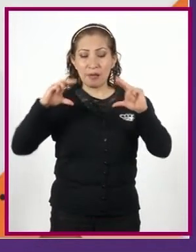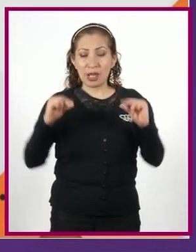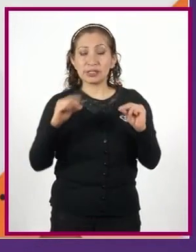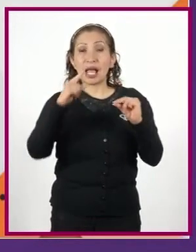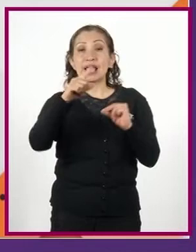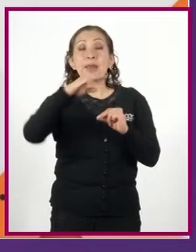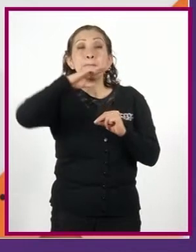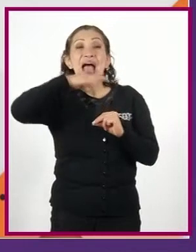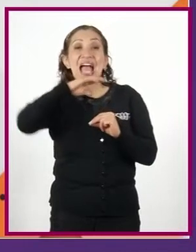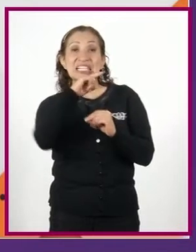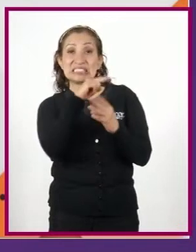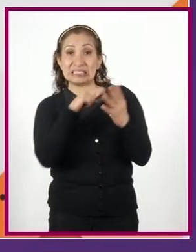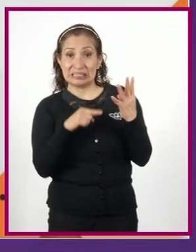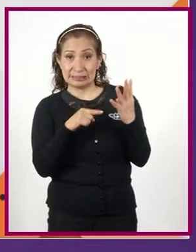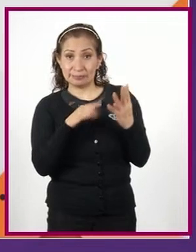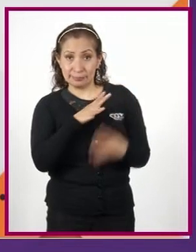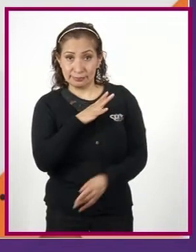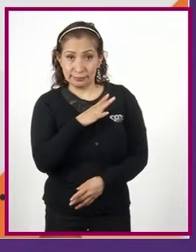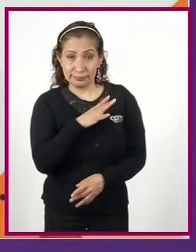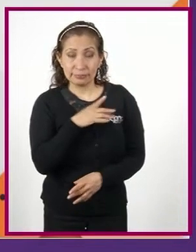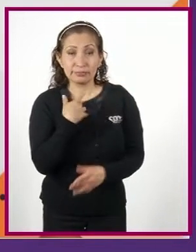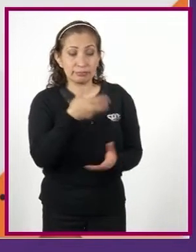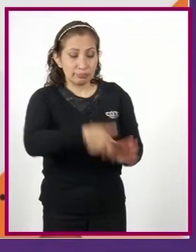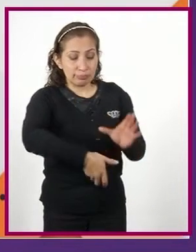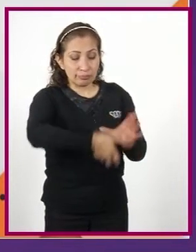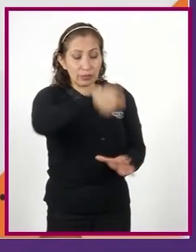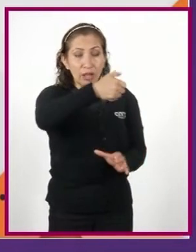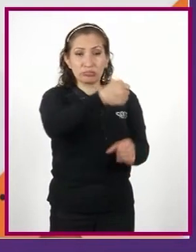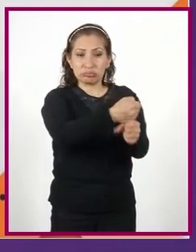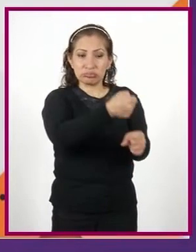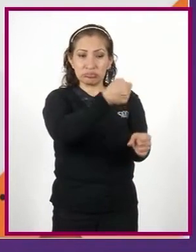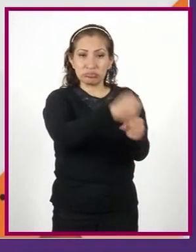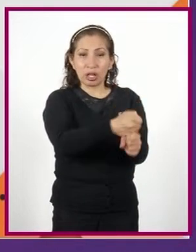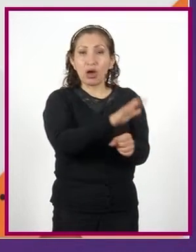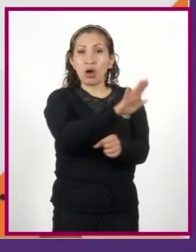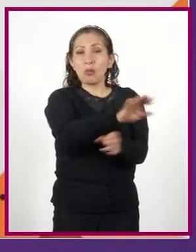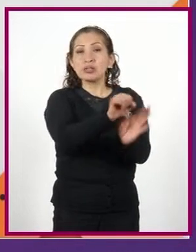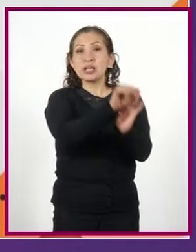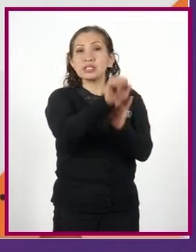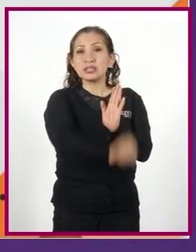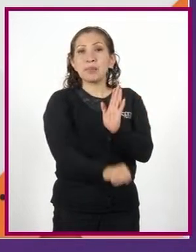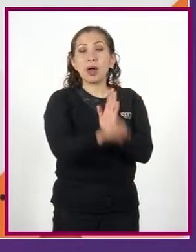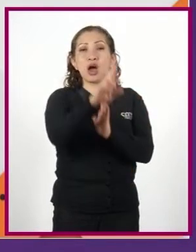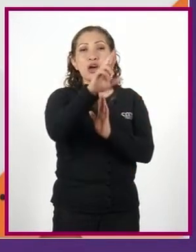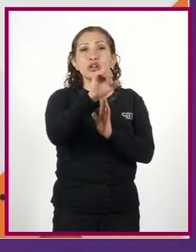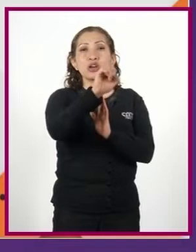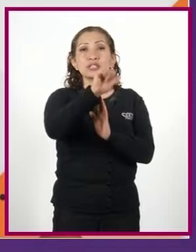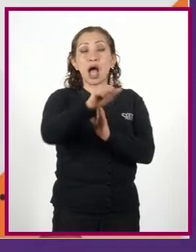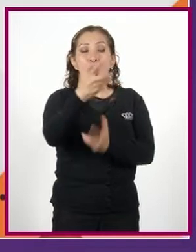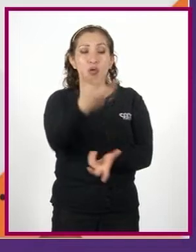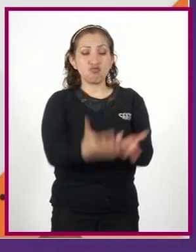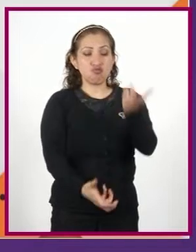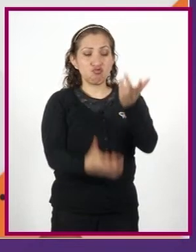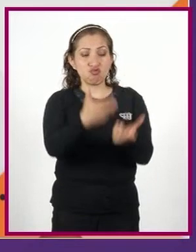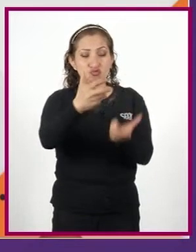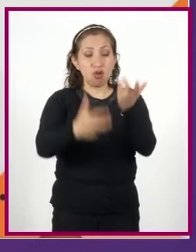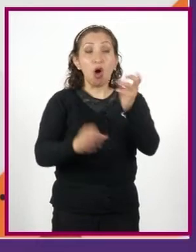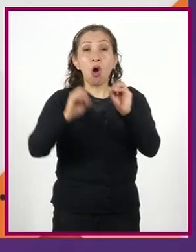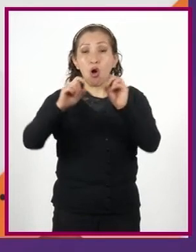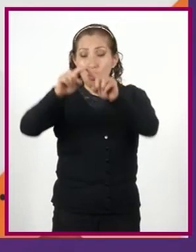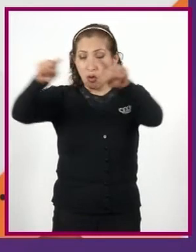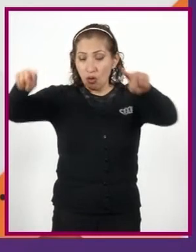maíz principalmente, obtenidas con prácticas como el sistema de roza y quema y la